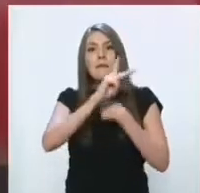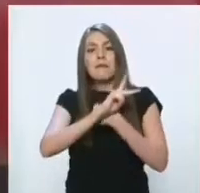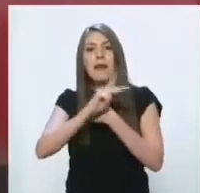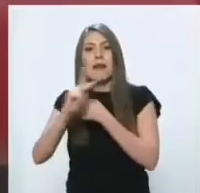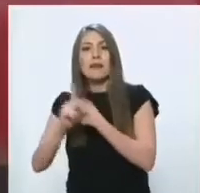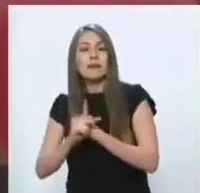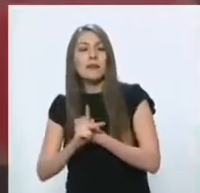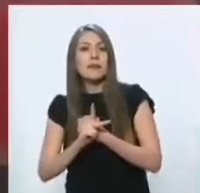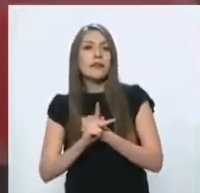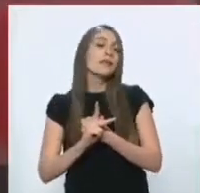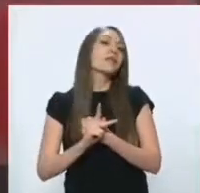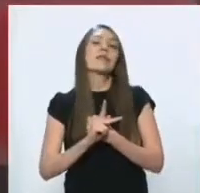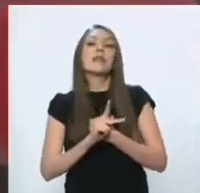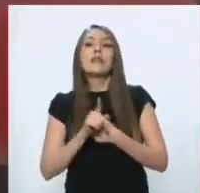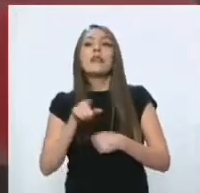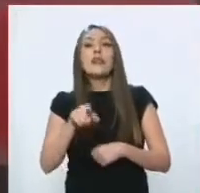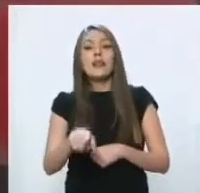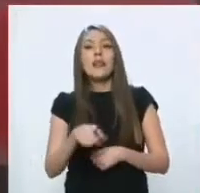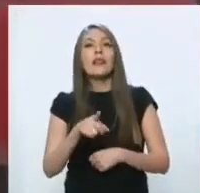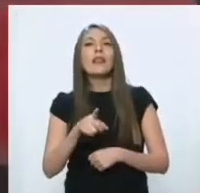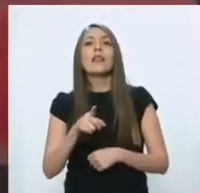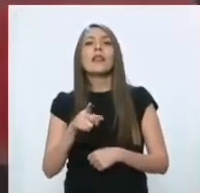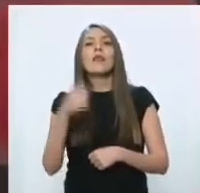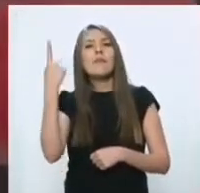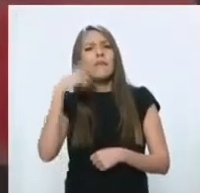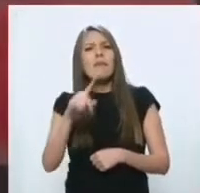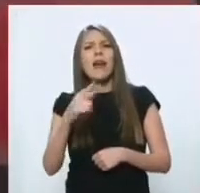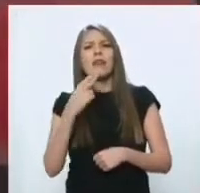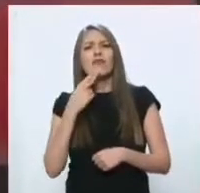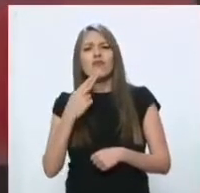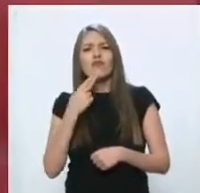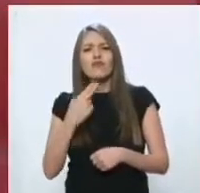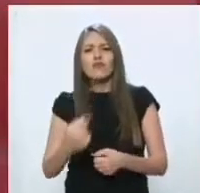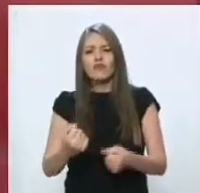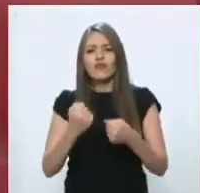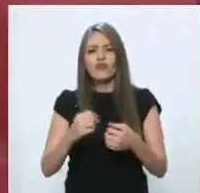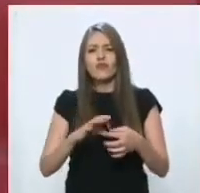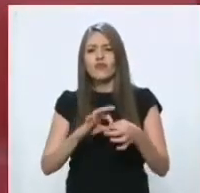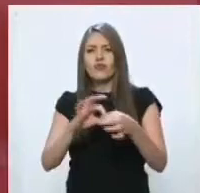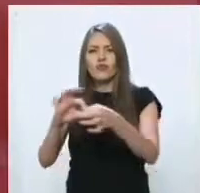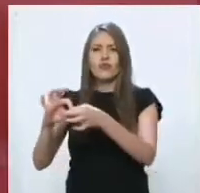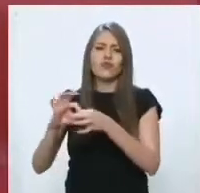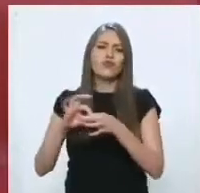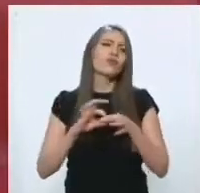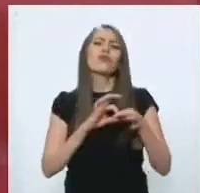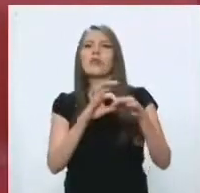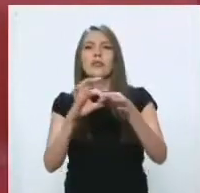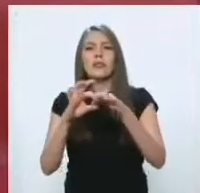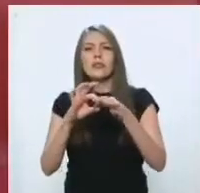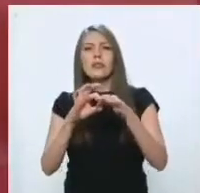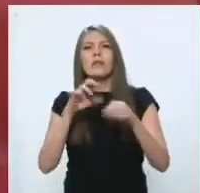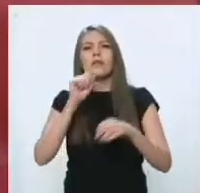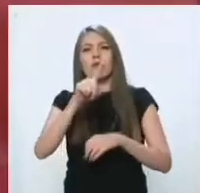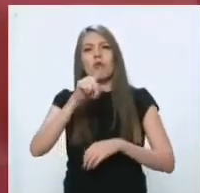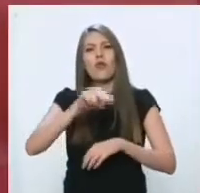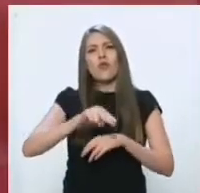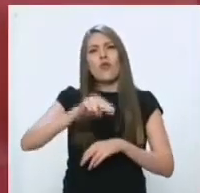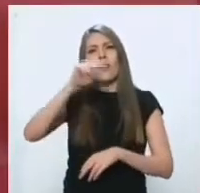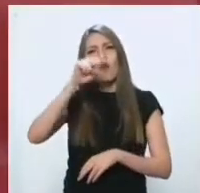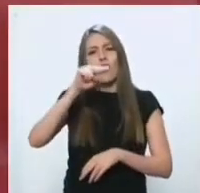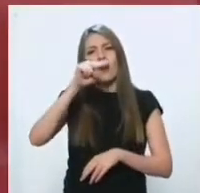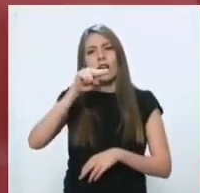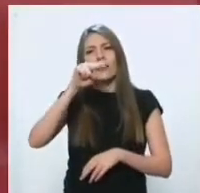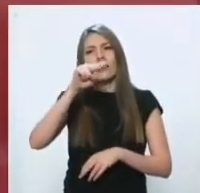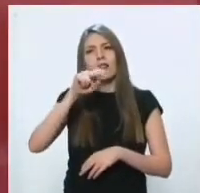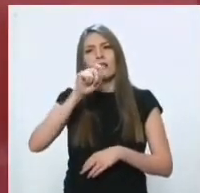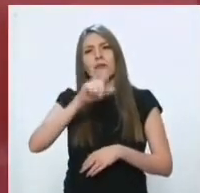con el fortalecimiento de la región, de todo el norte de